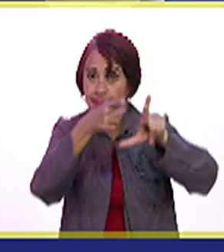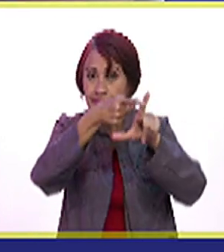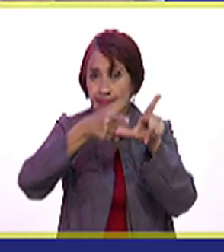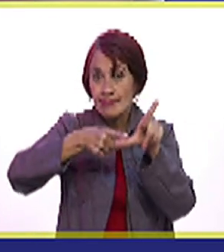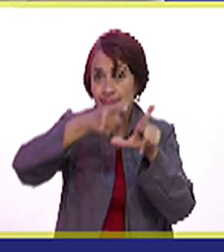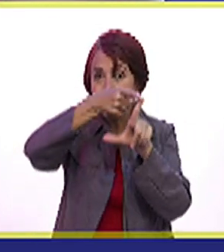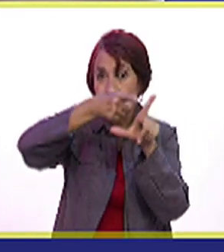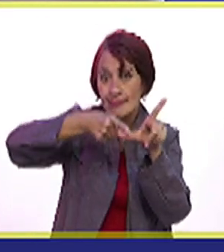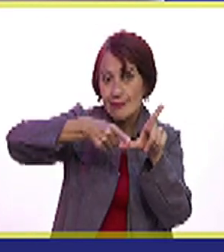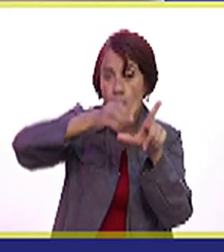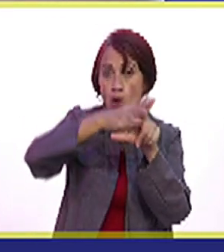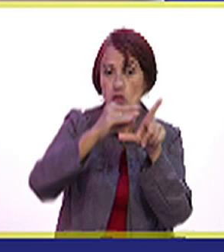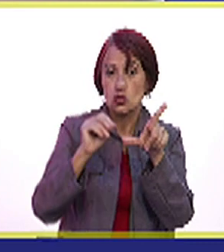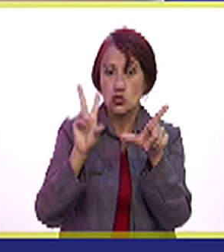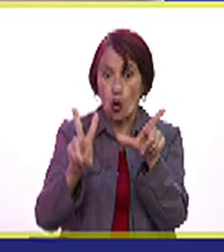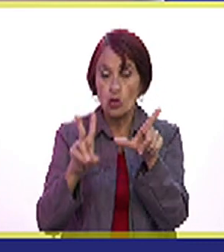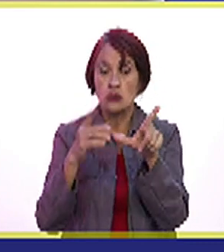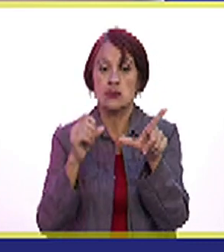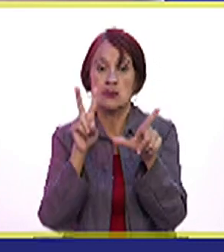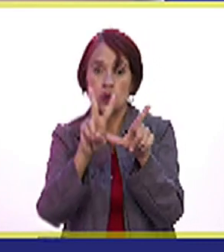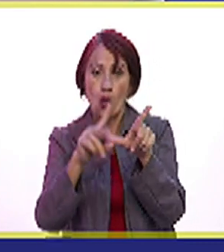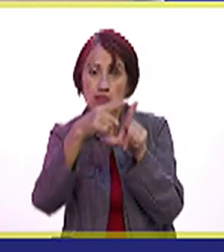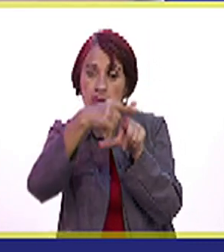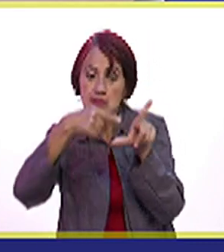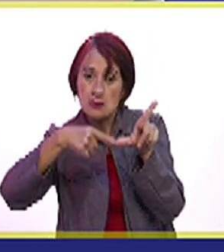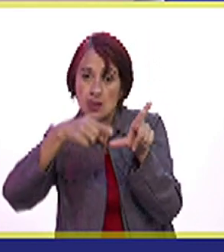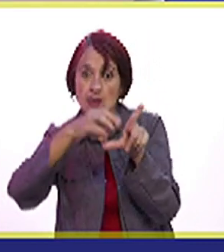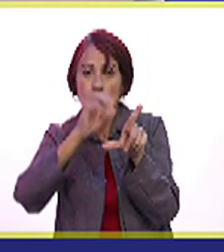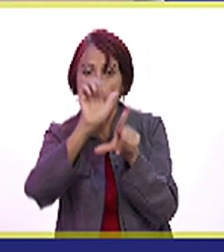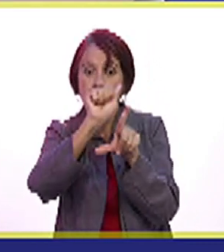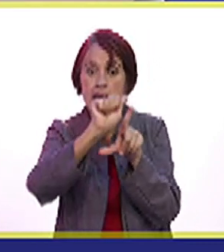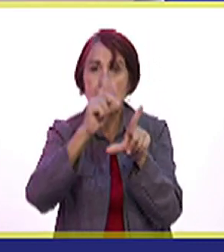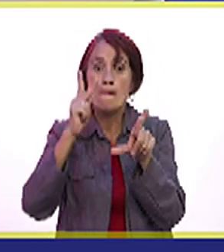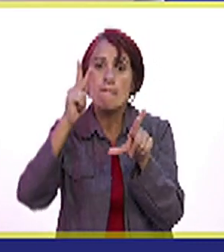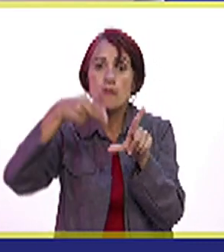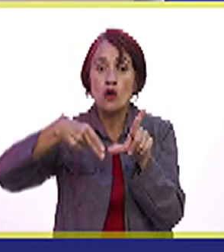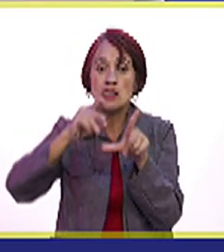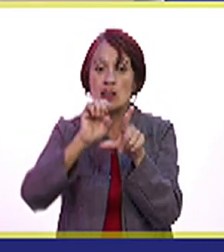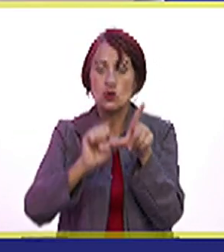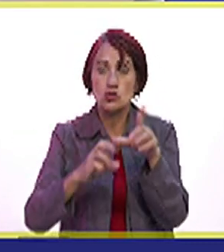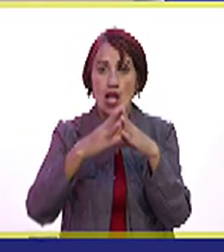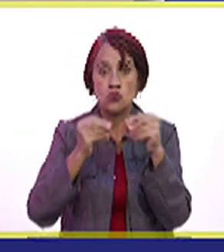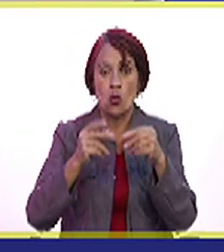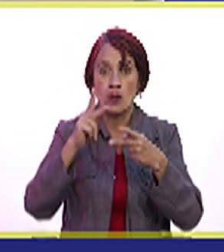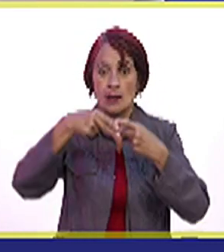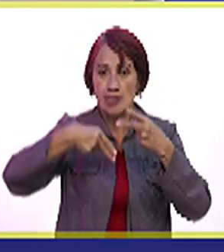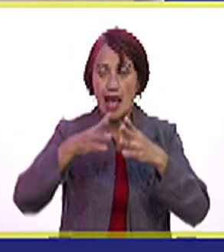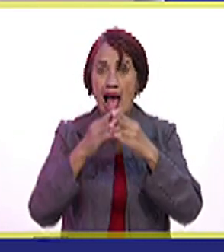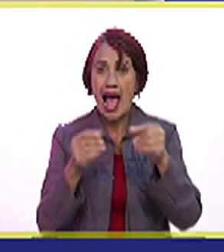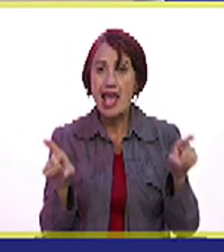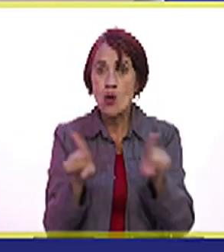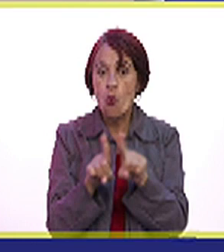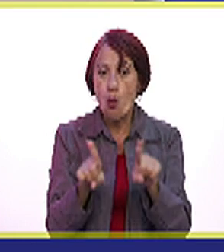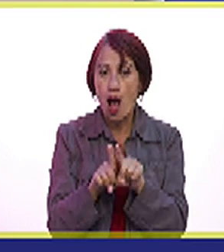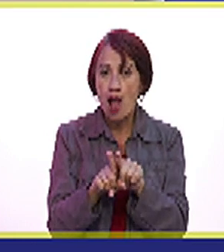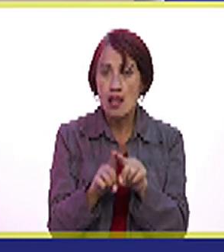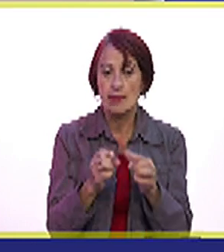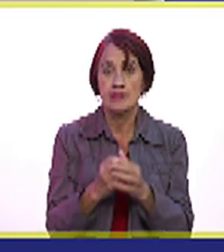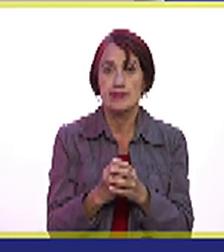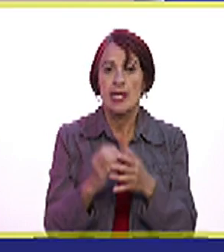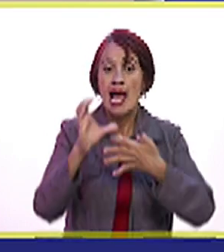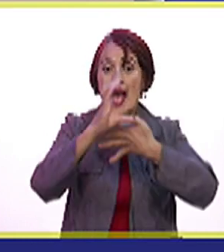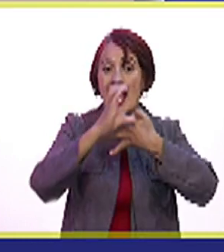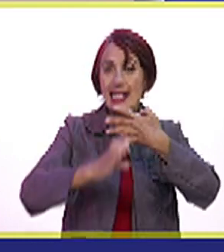Aquí hacemos el despeje y sacamos la hipotenusa, que es igual a cateto opuesto, seno